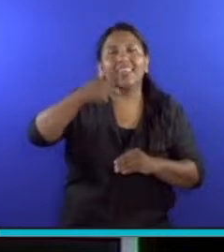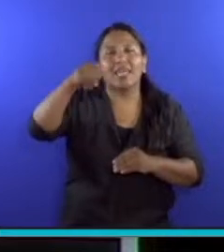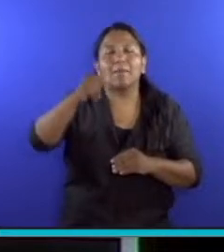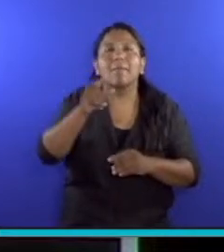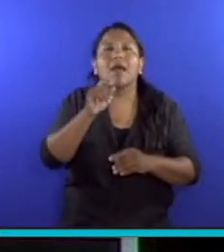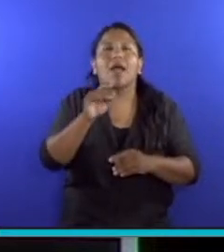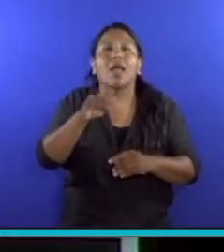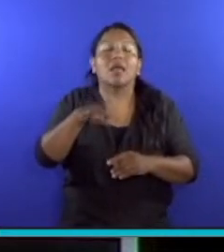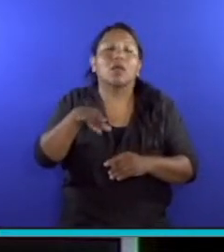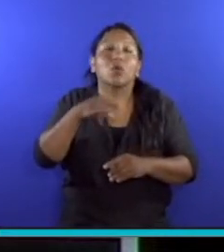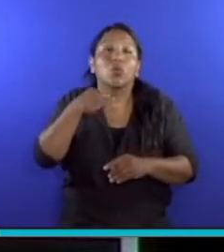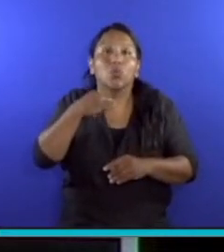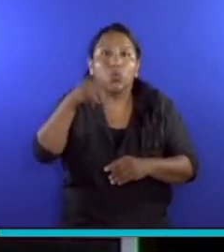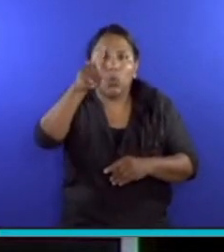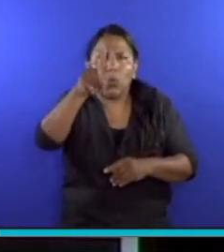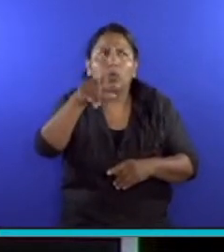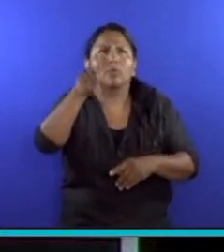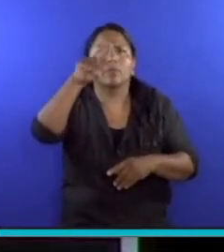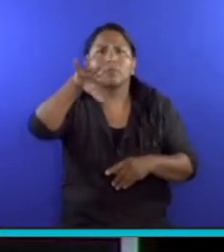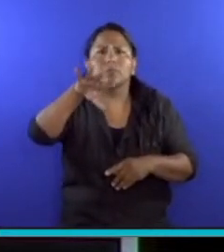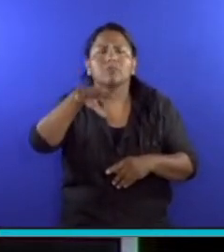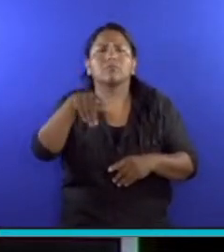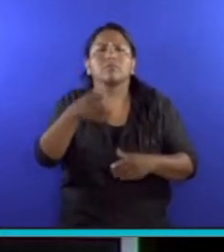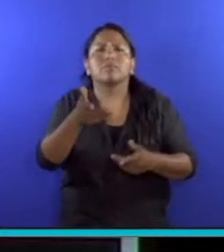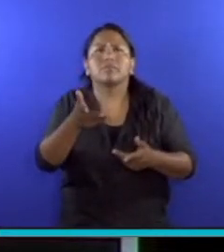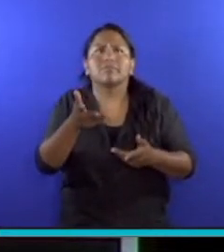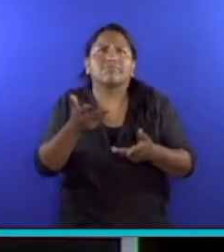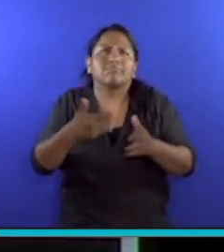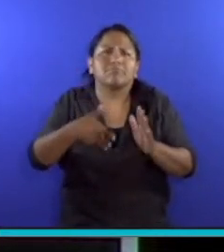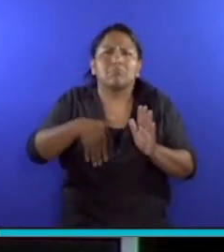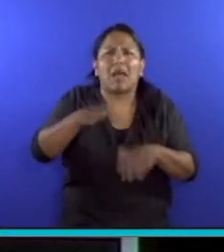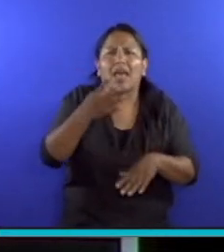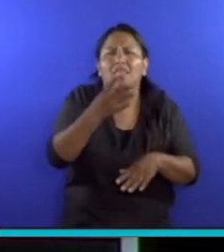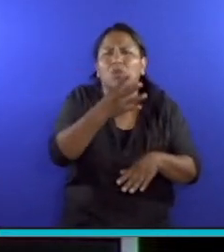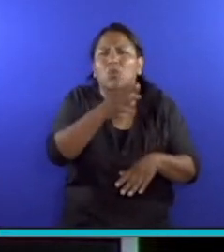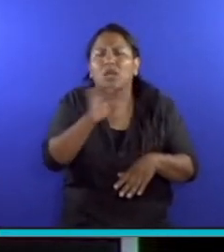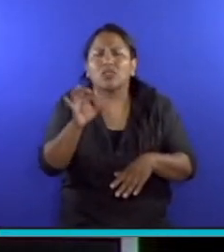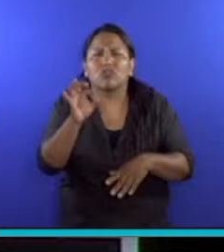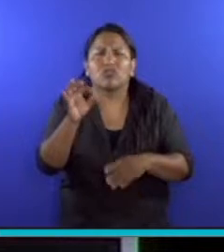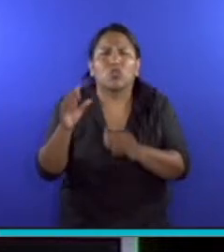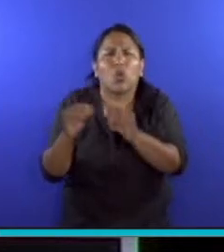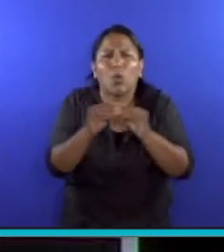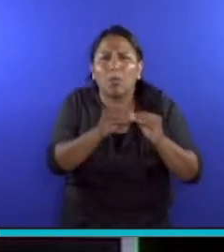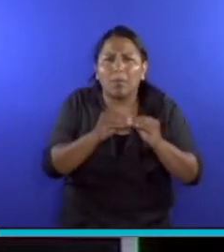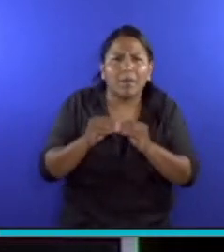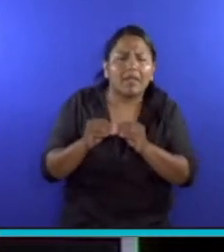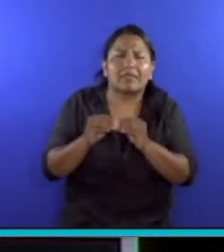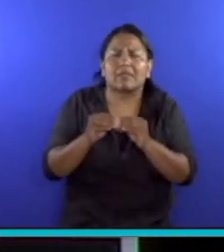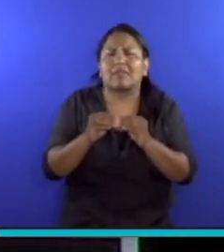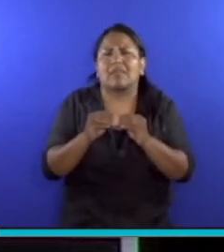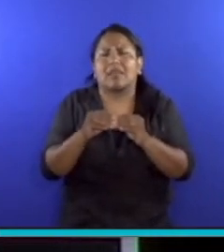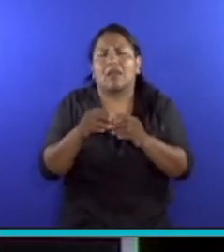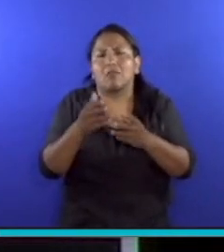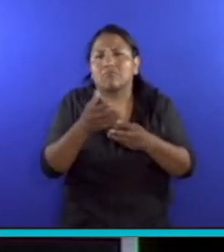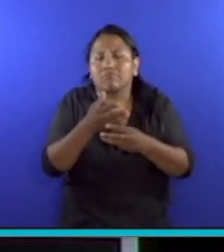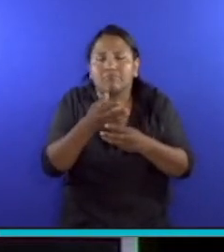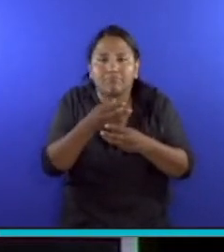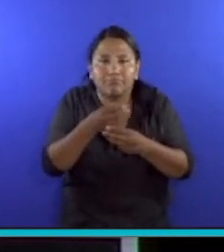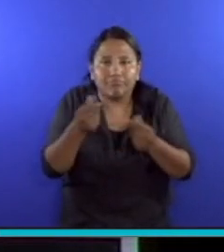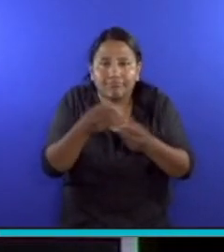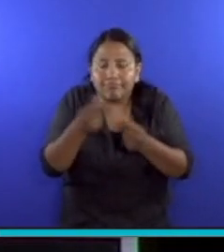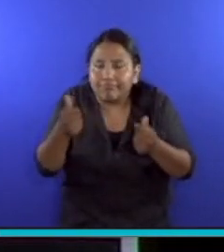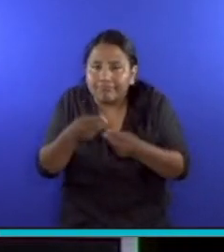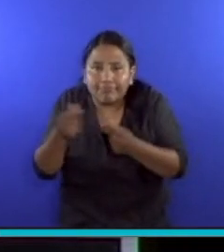dejó como resultado más de 400 compañeros y compañeras detenidos desaparecidos,